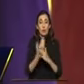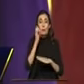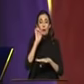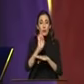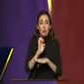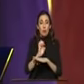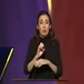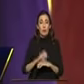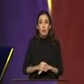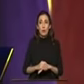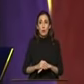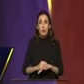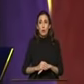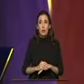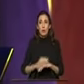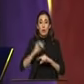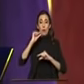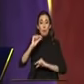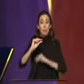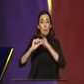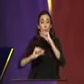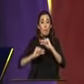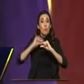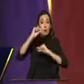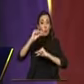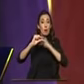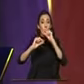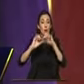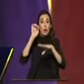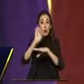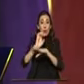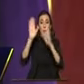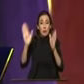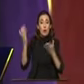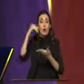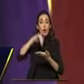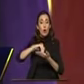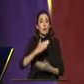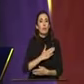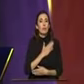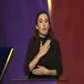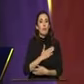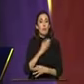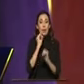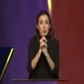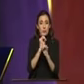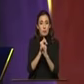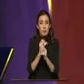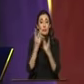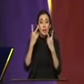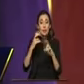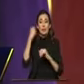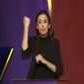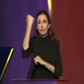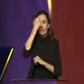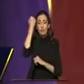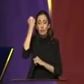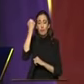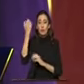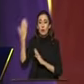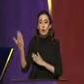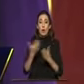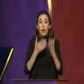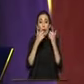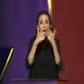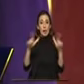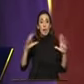Poco a poco los ecuatorianos volvemos a confiar en nuestras instituciones y ejercer nuestros derechos, comenzando por el derecho a la